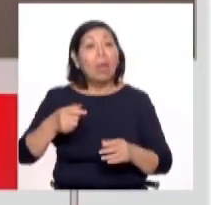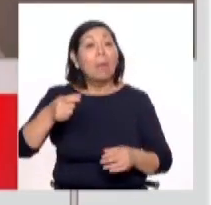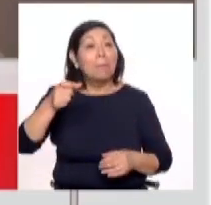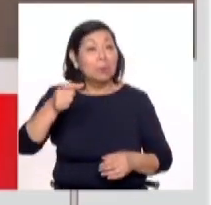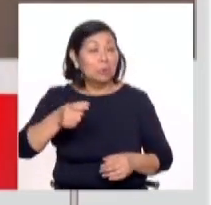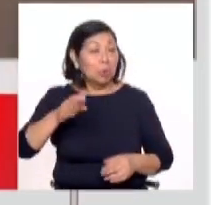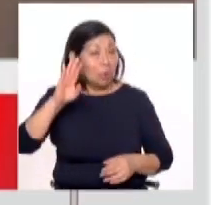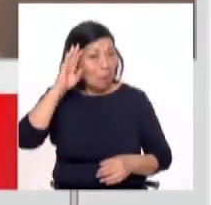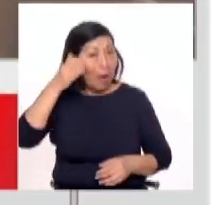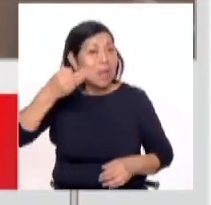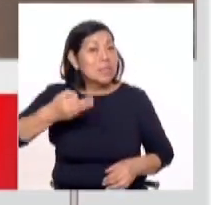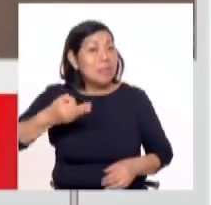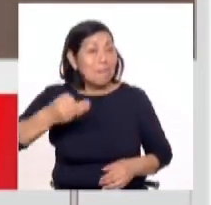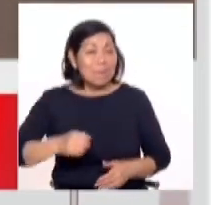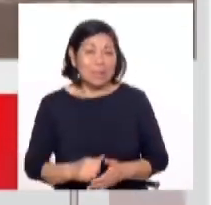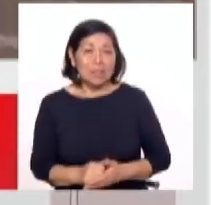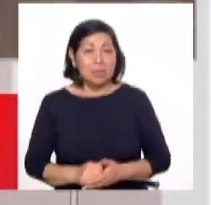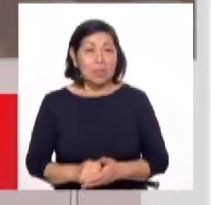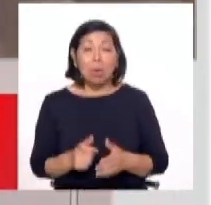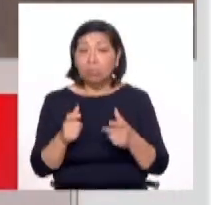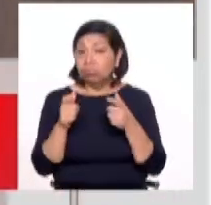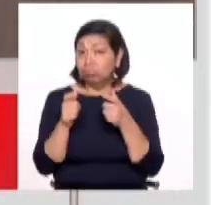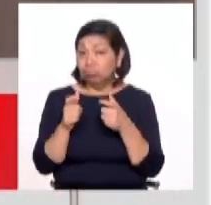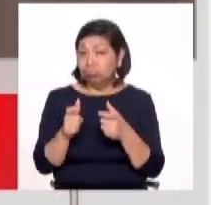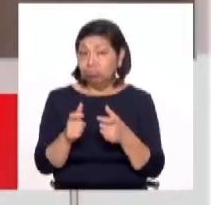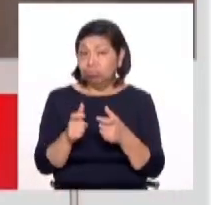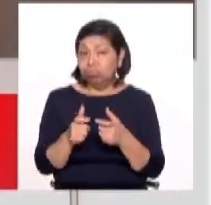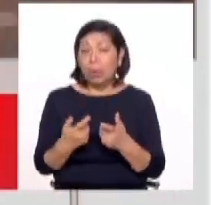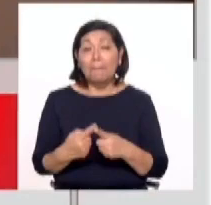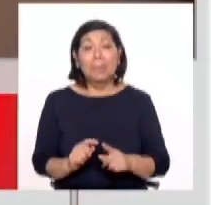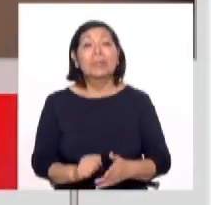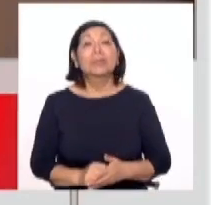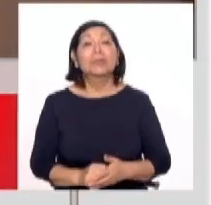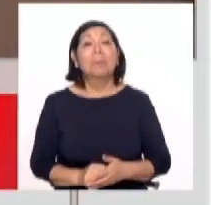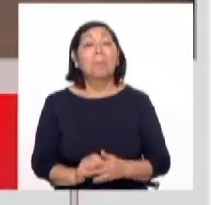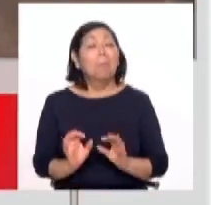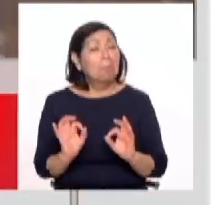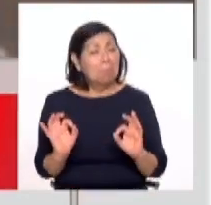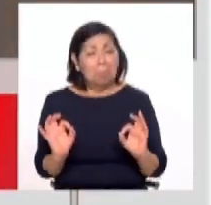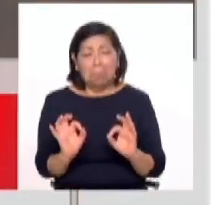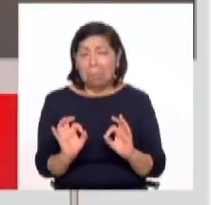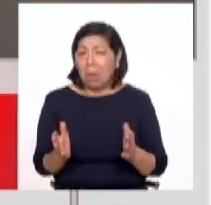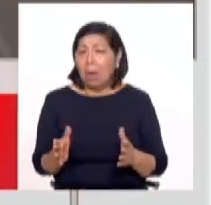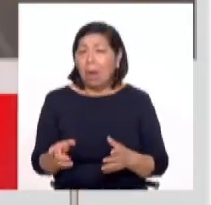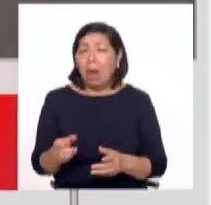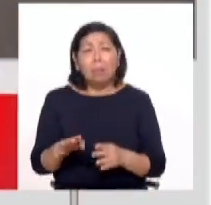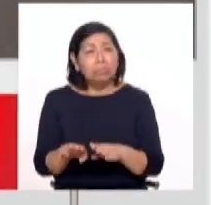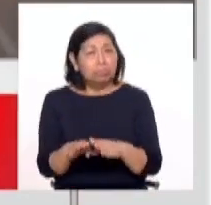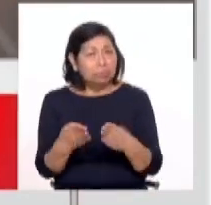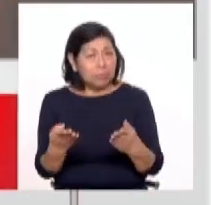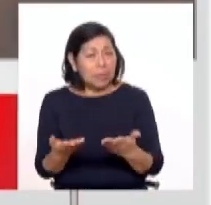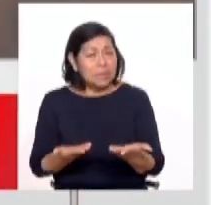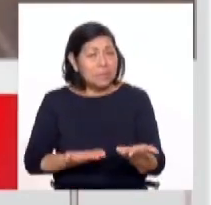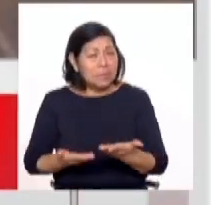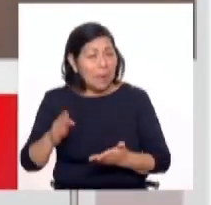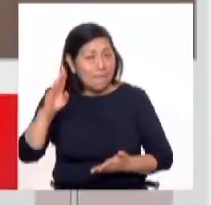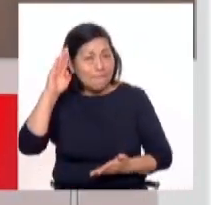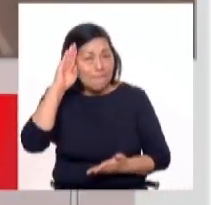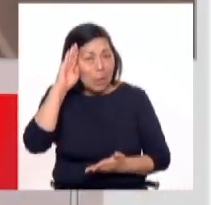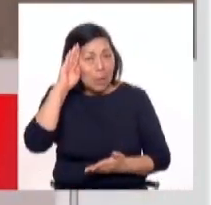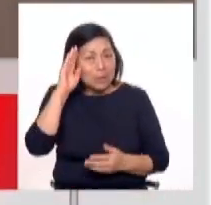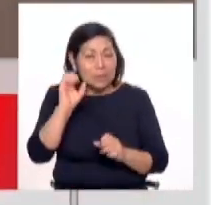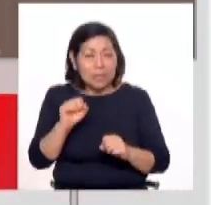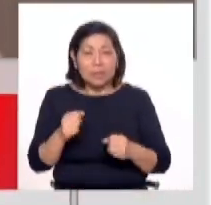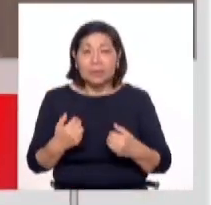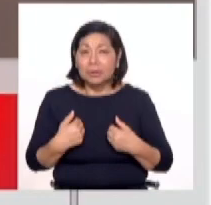especiales, de la especialidad de control público, sin perjudicar la cobertura de los servicios policiales